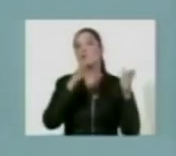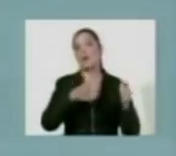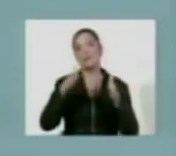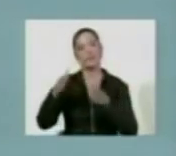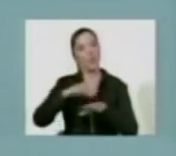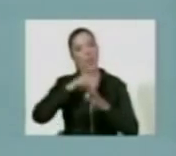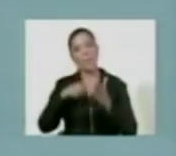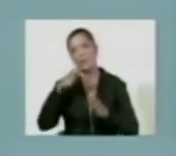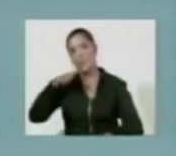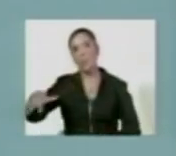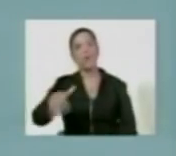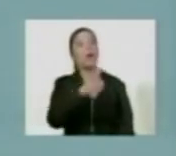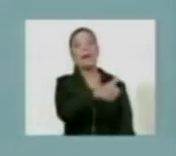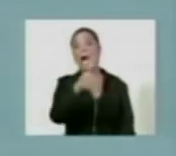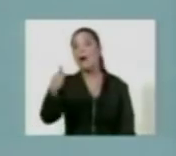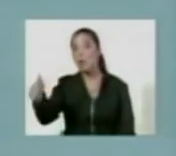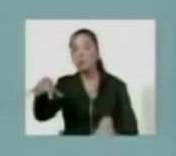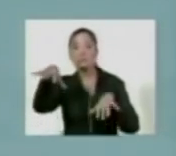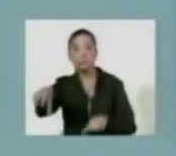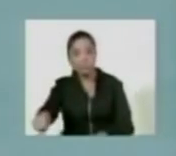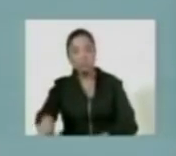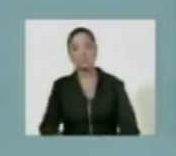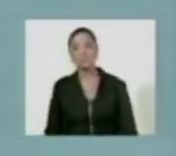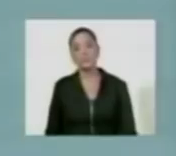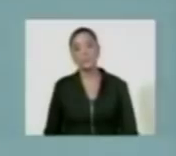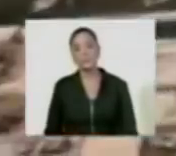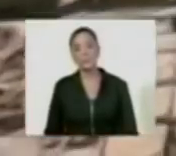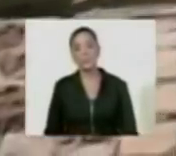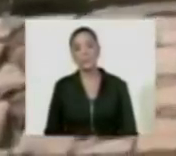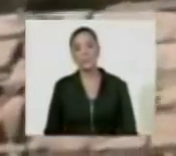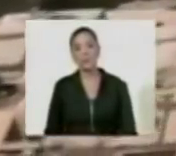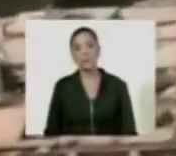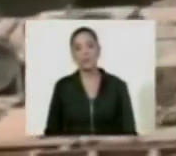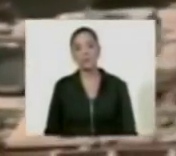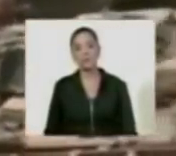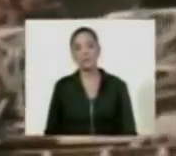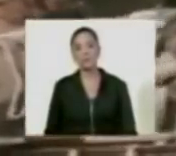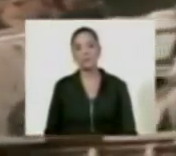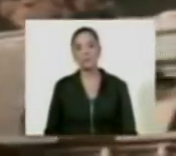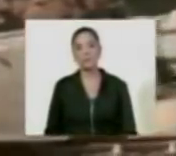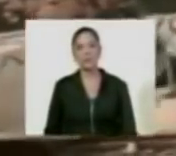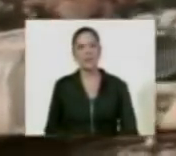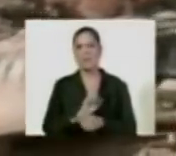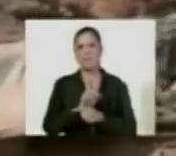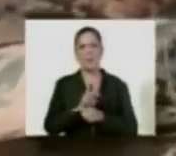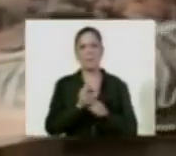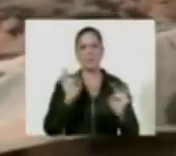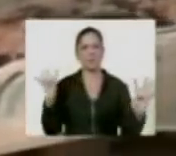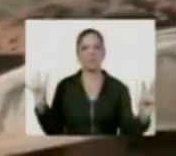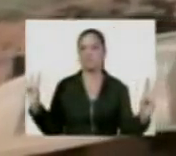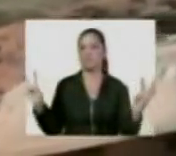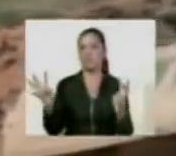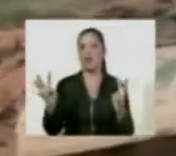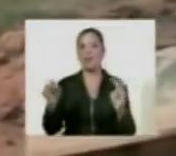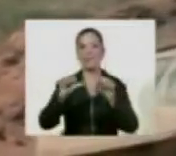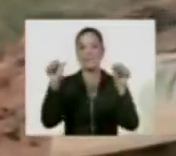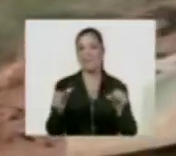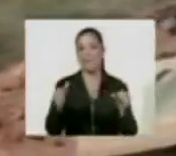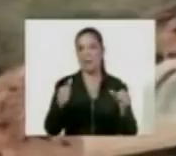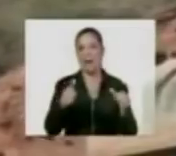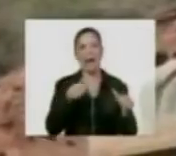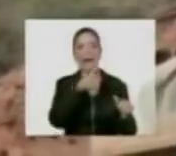y cada quien tomó su posición, y hubo una desarticulación de los sistemas de armas, cada quien